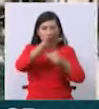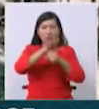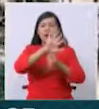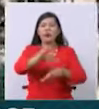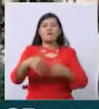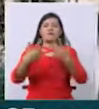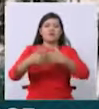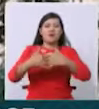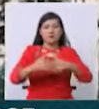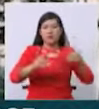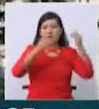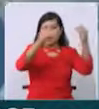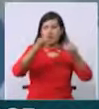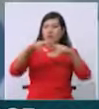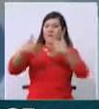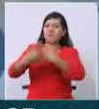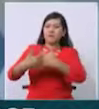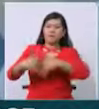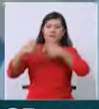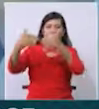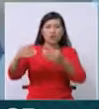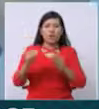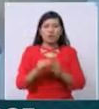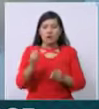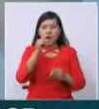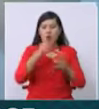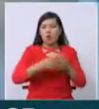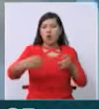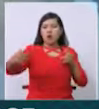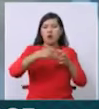sus riegos a cañerías,